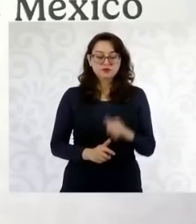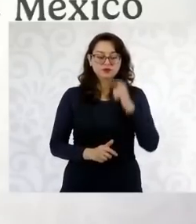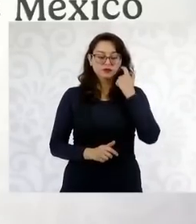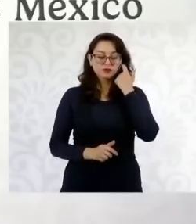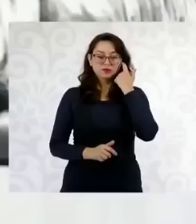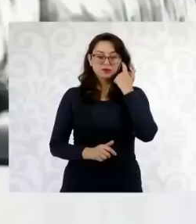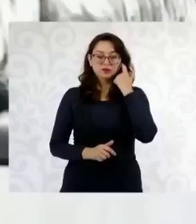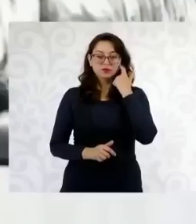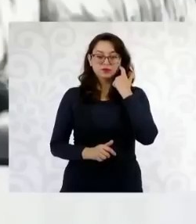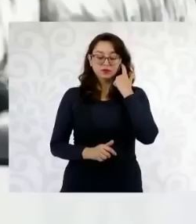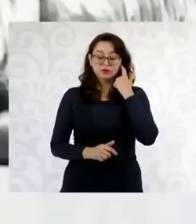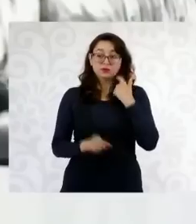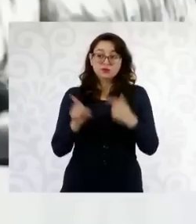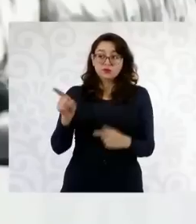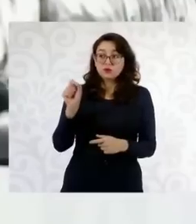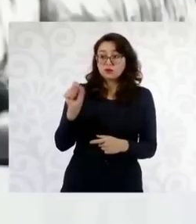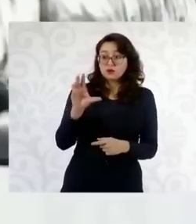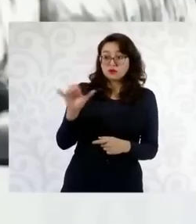Corte.